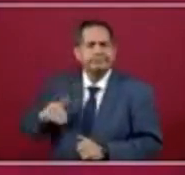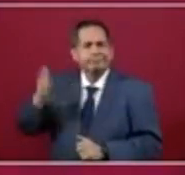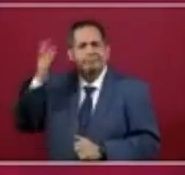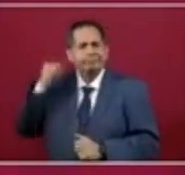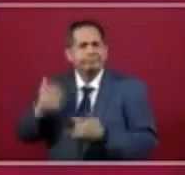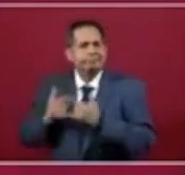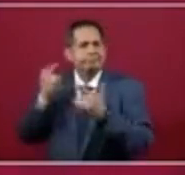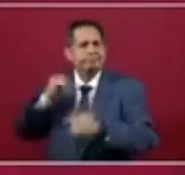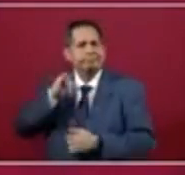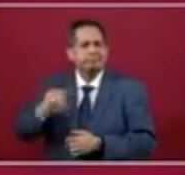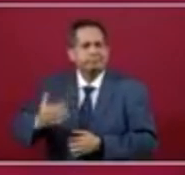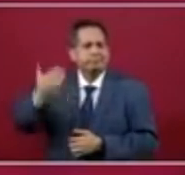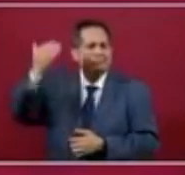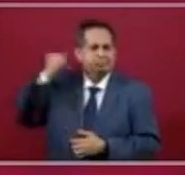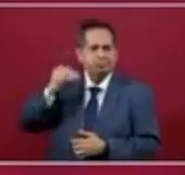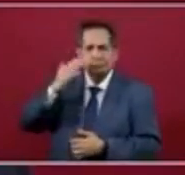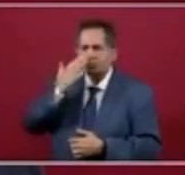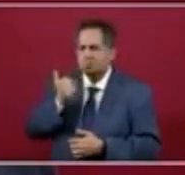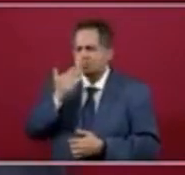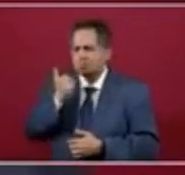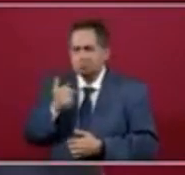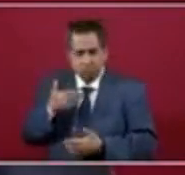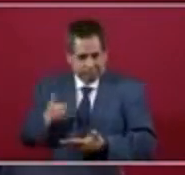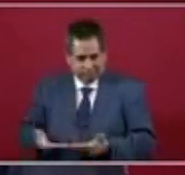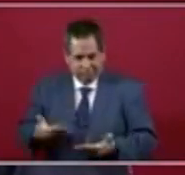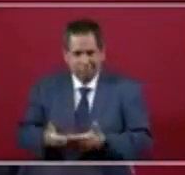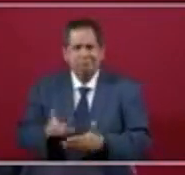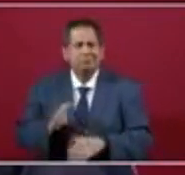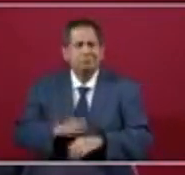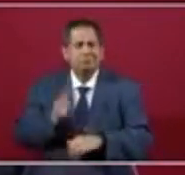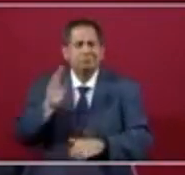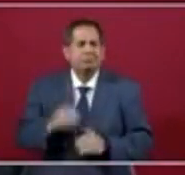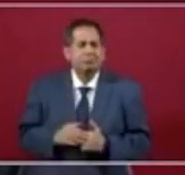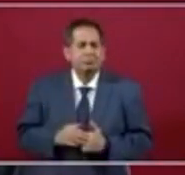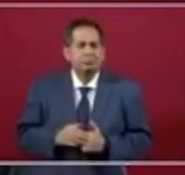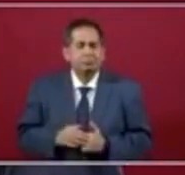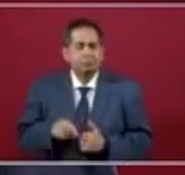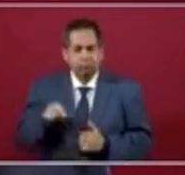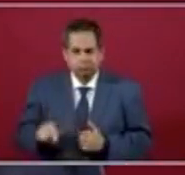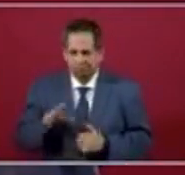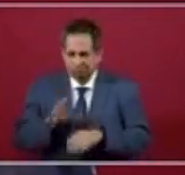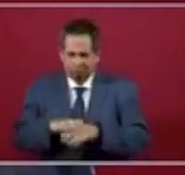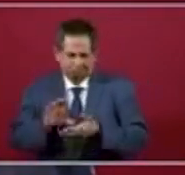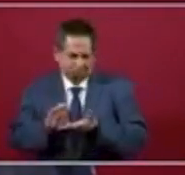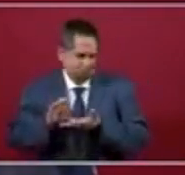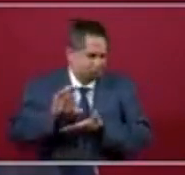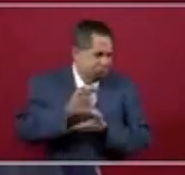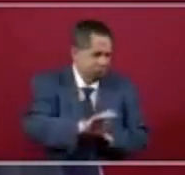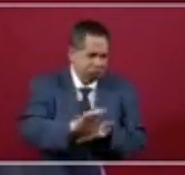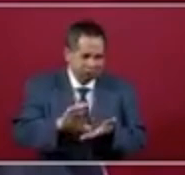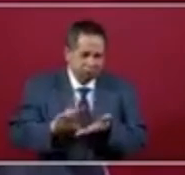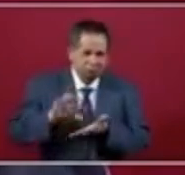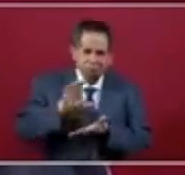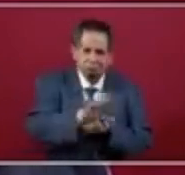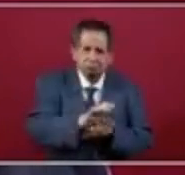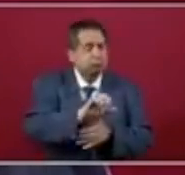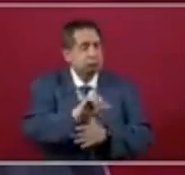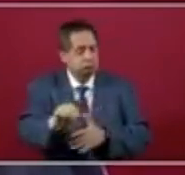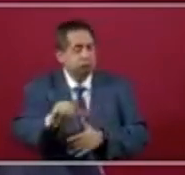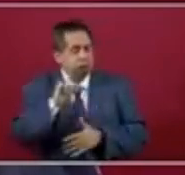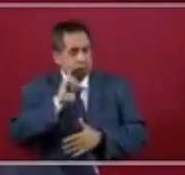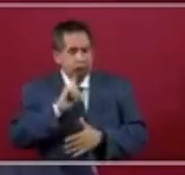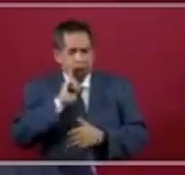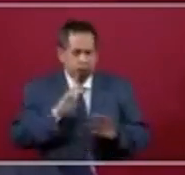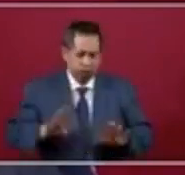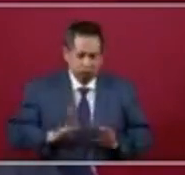la historia del país se había invertido tanto en el